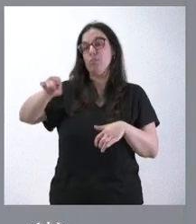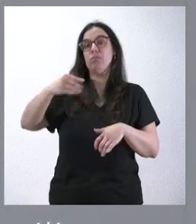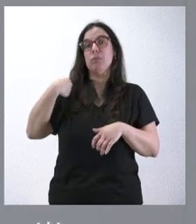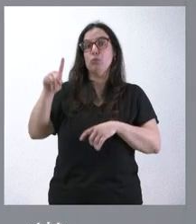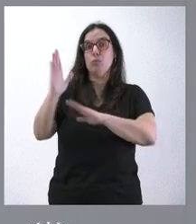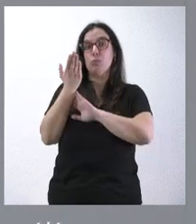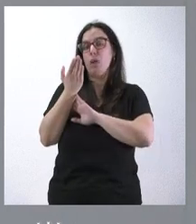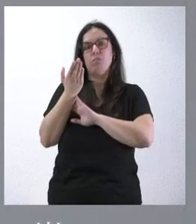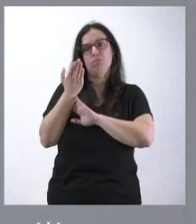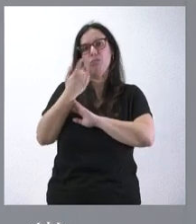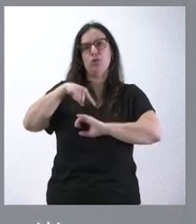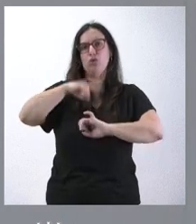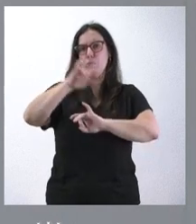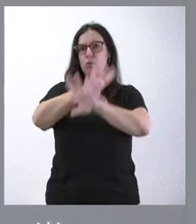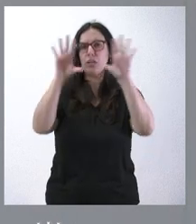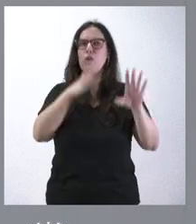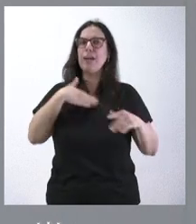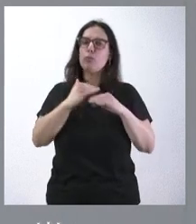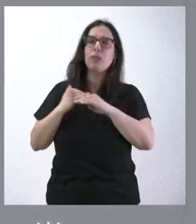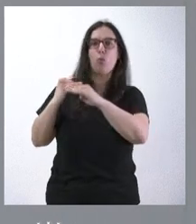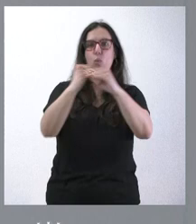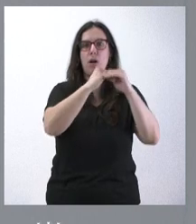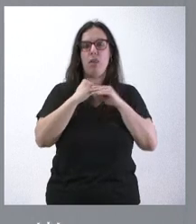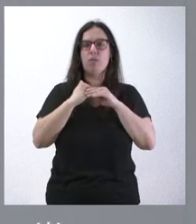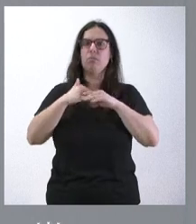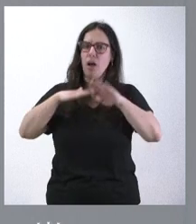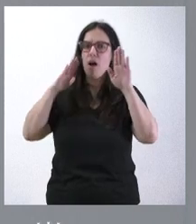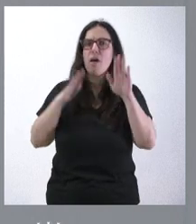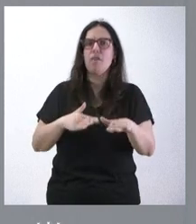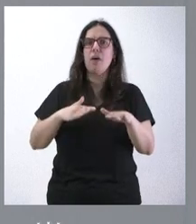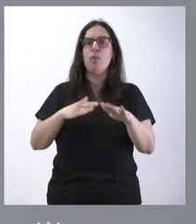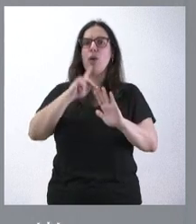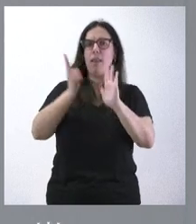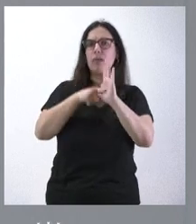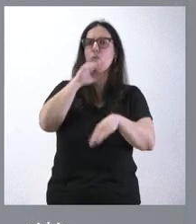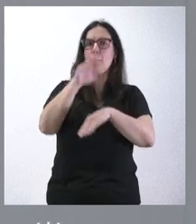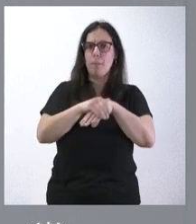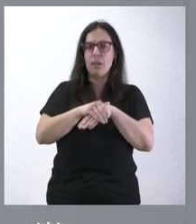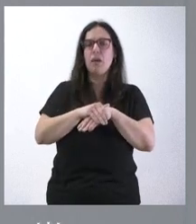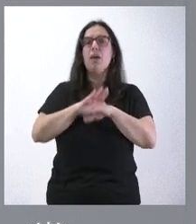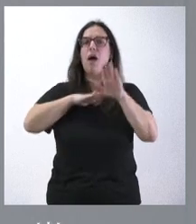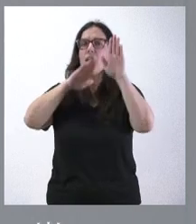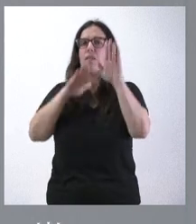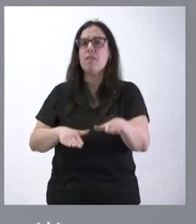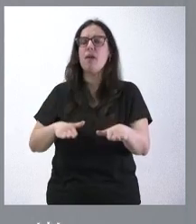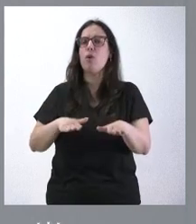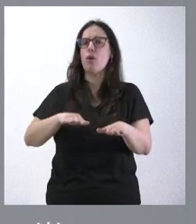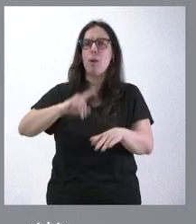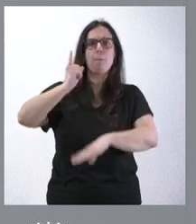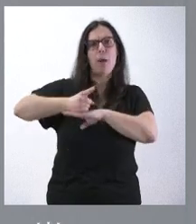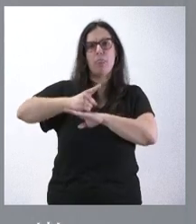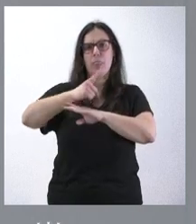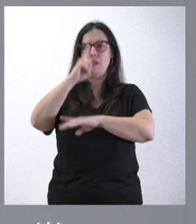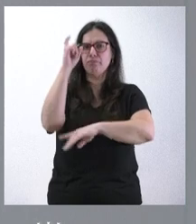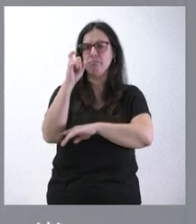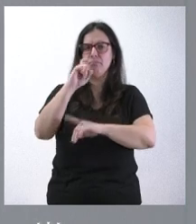nosotros estamos a favor de la igualdad estamos a favor del cumplimiento de la ley estamos a favor del imperio de la ley y estamos a favor de